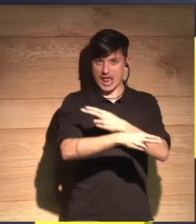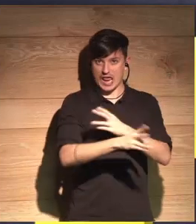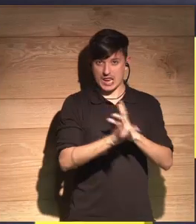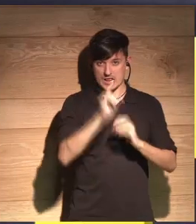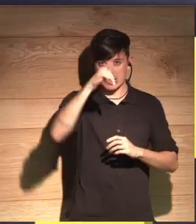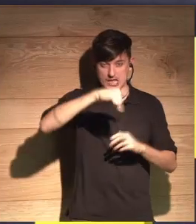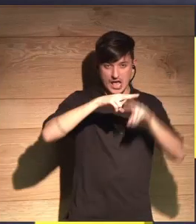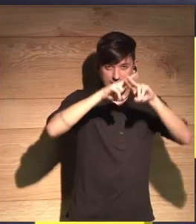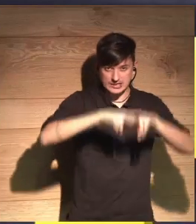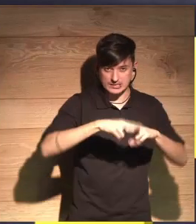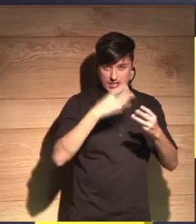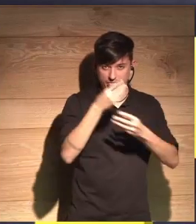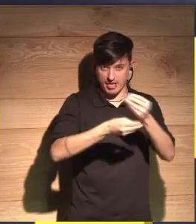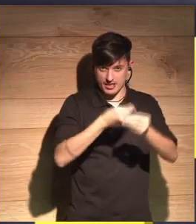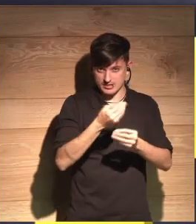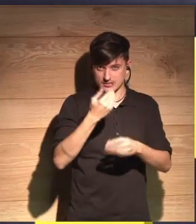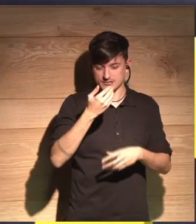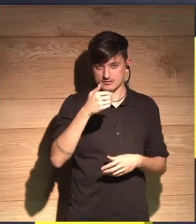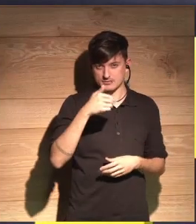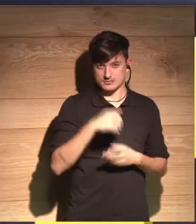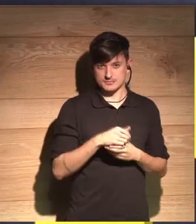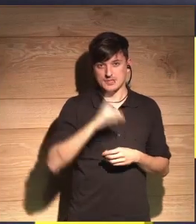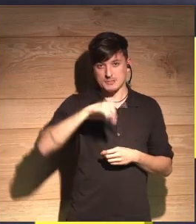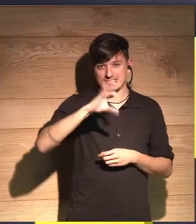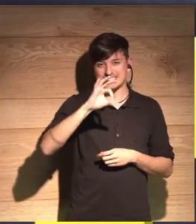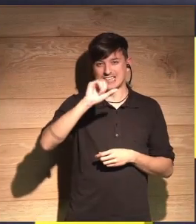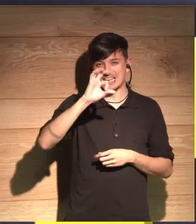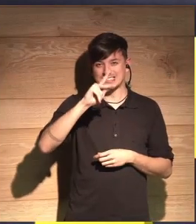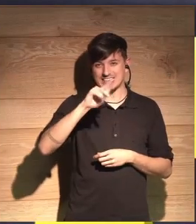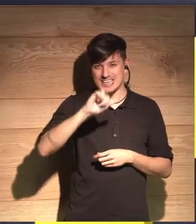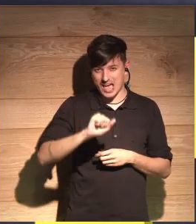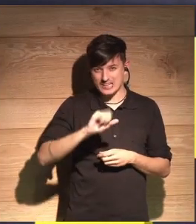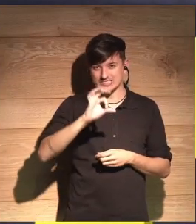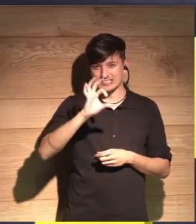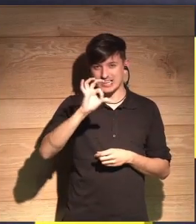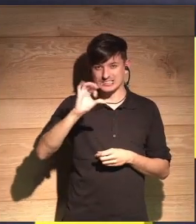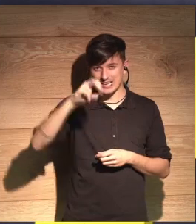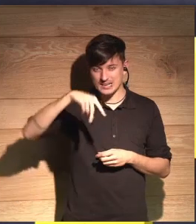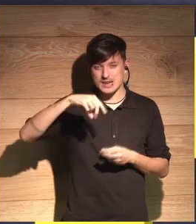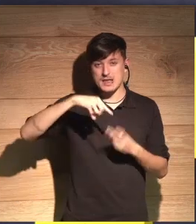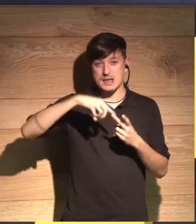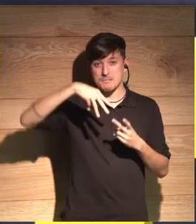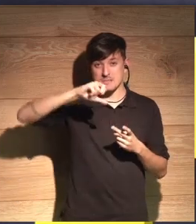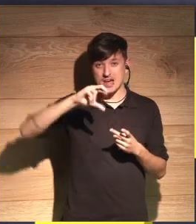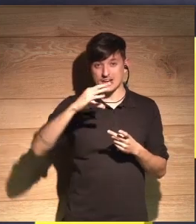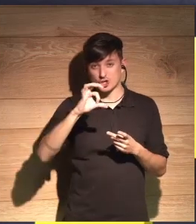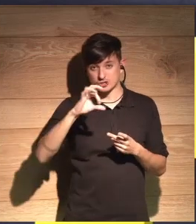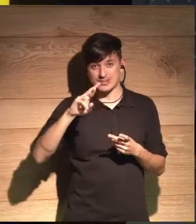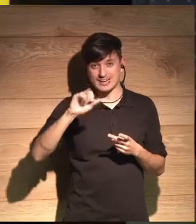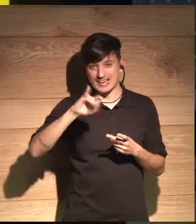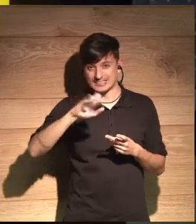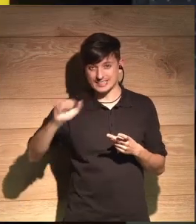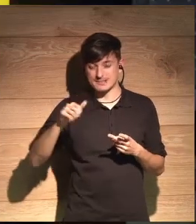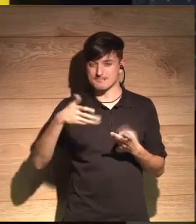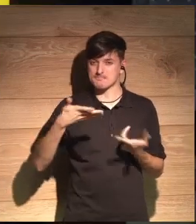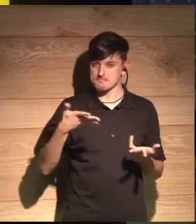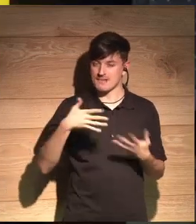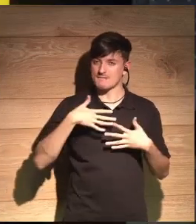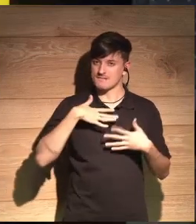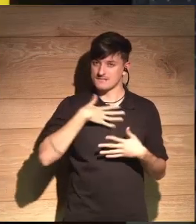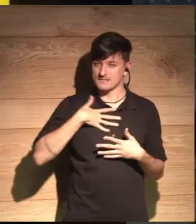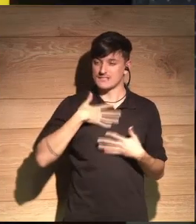a hacer en este análisis ya mencionados con saskia sassen y marco rat y un placer un honor muchísimas gracias